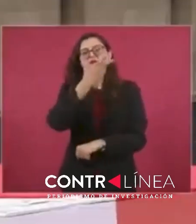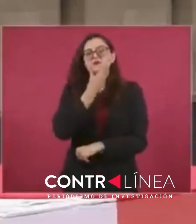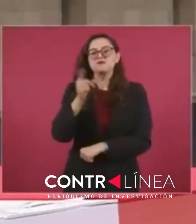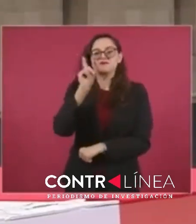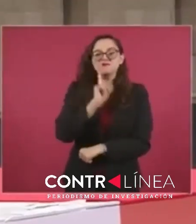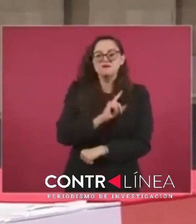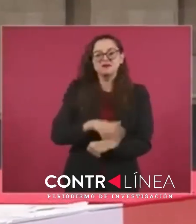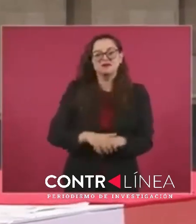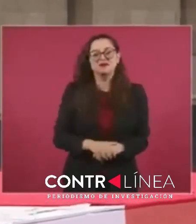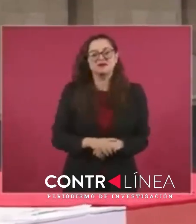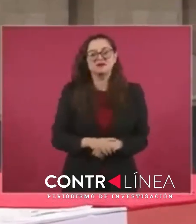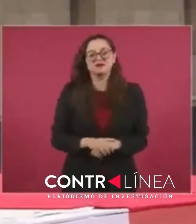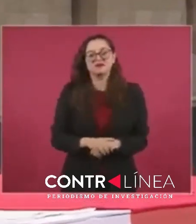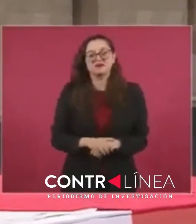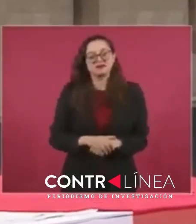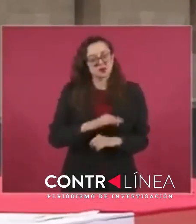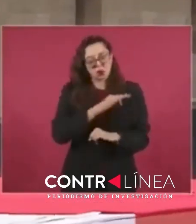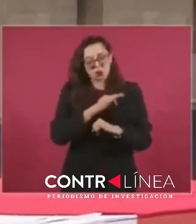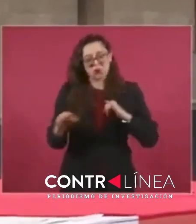Como he sabido,